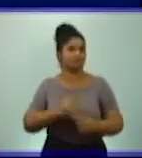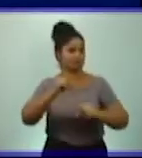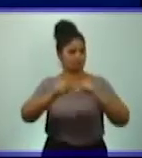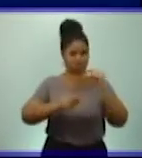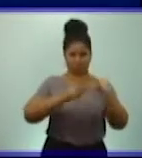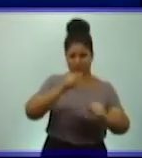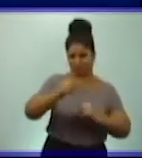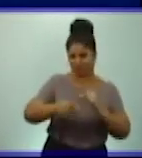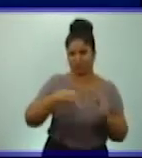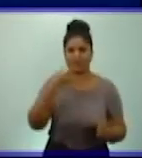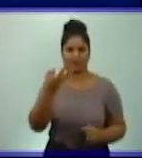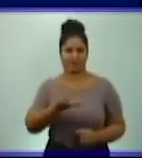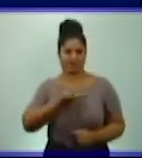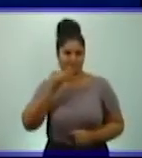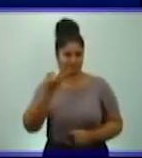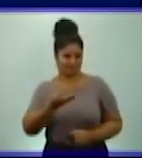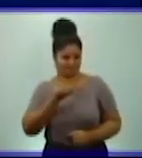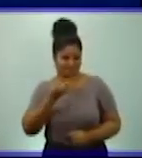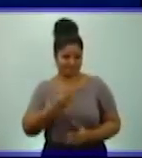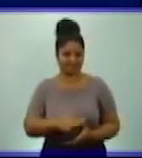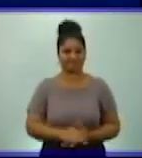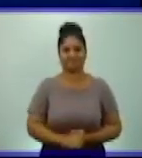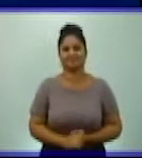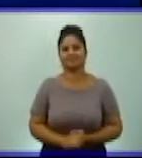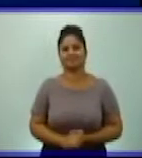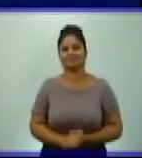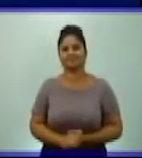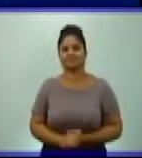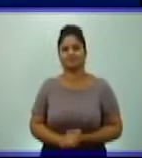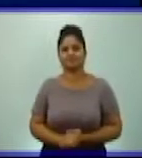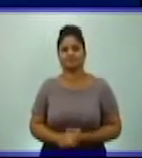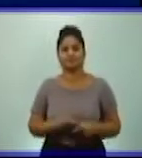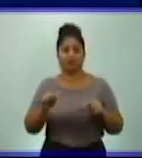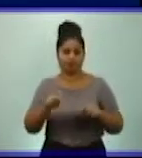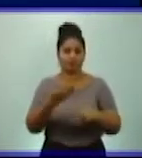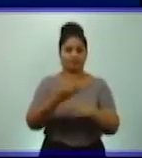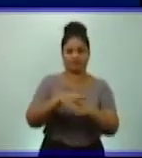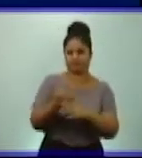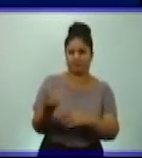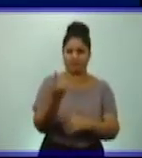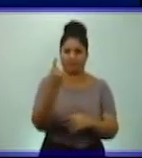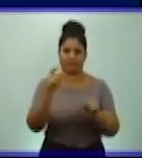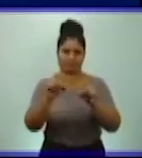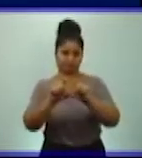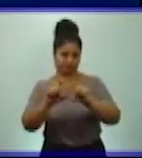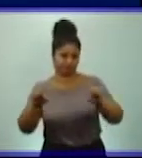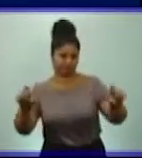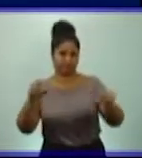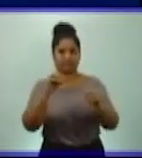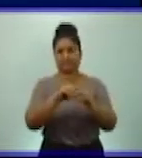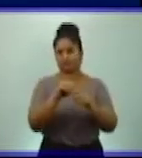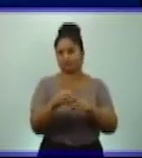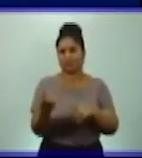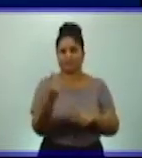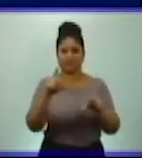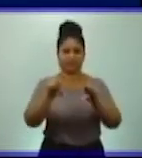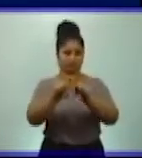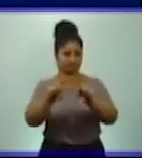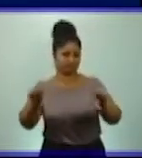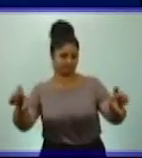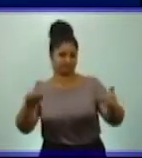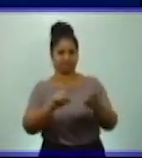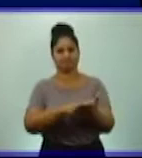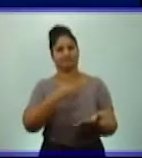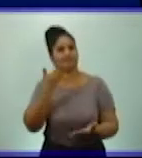queda resumido de esta manera esa primera idea recogida en la primera estrofa del poema.